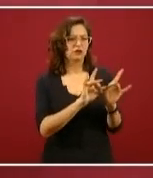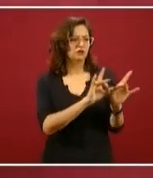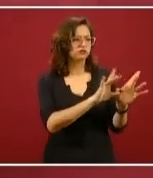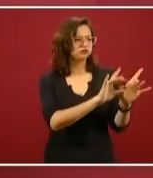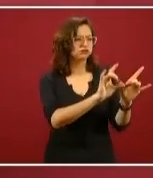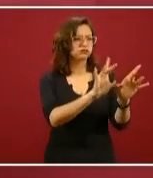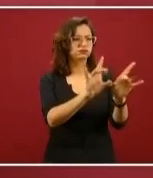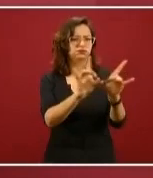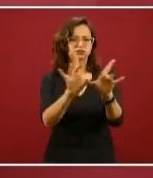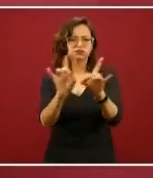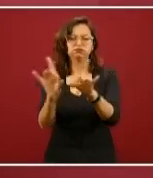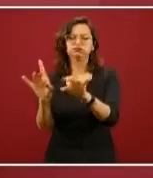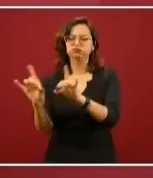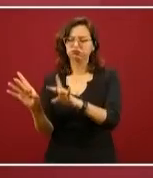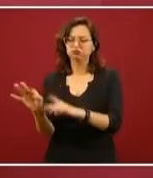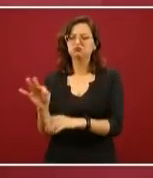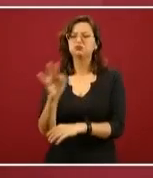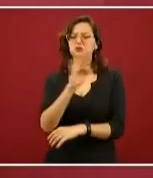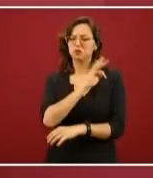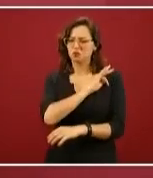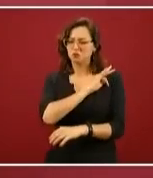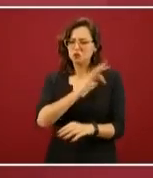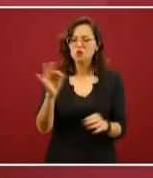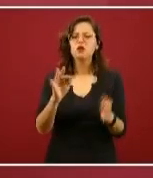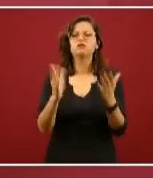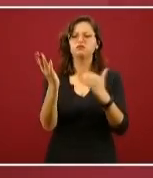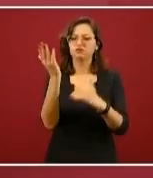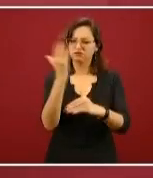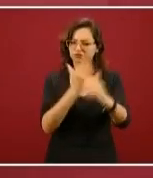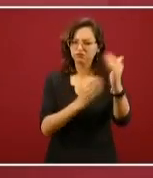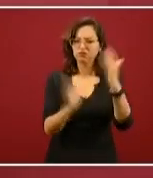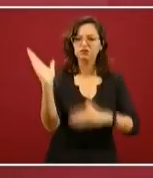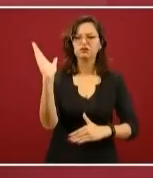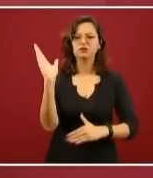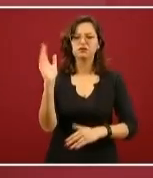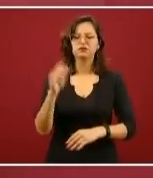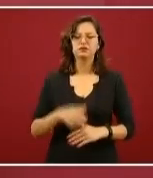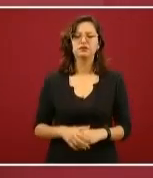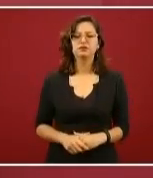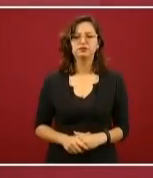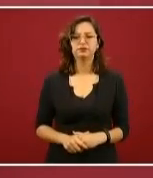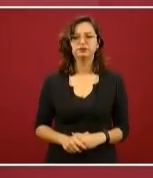adversidades y para salir adelante.